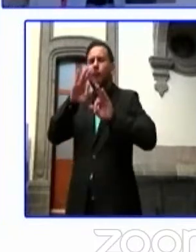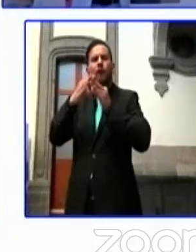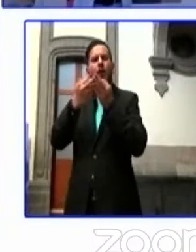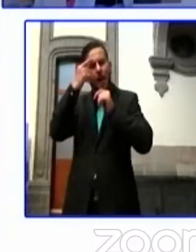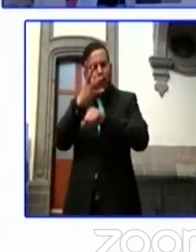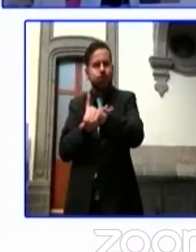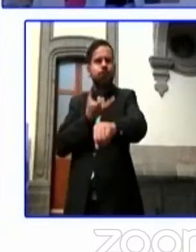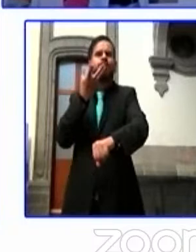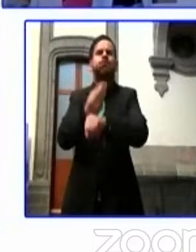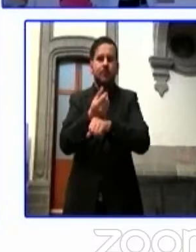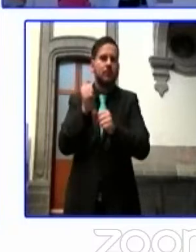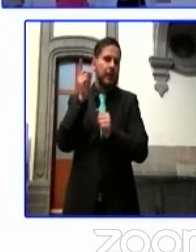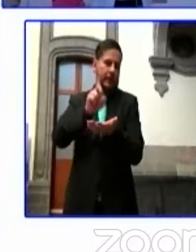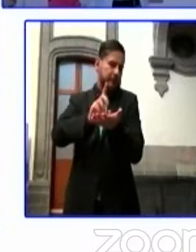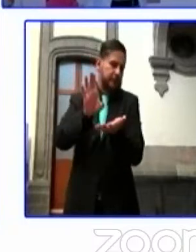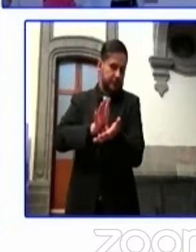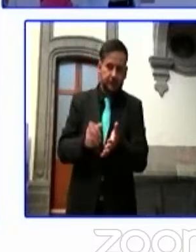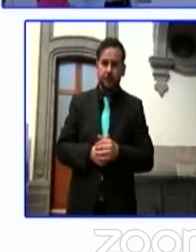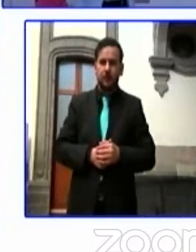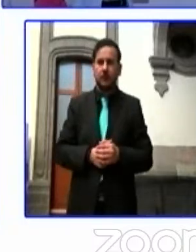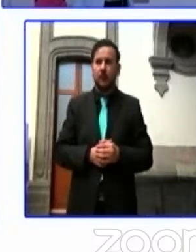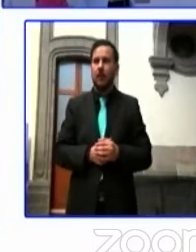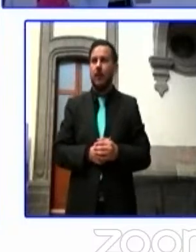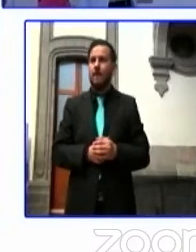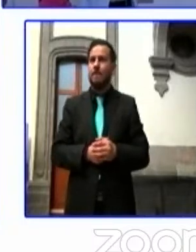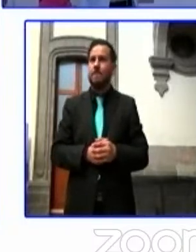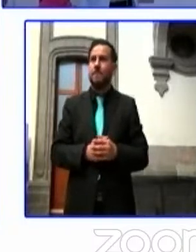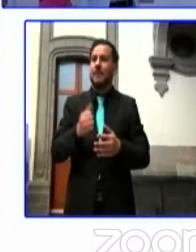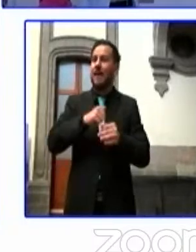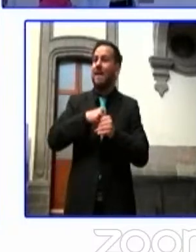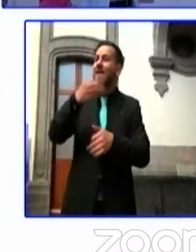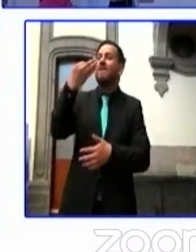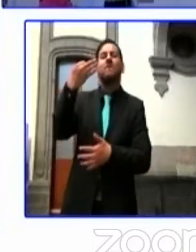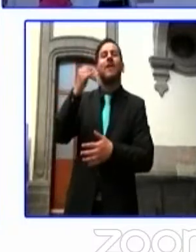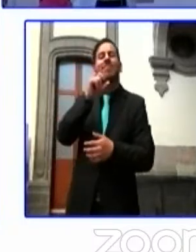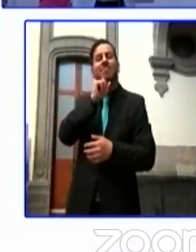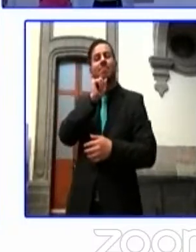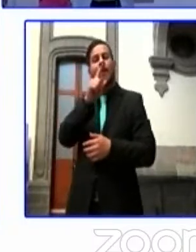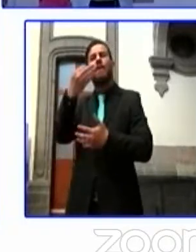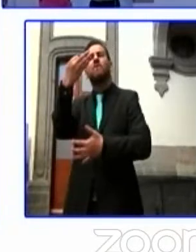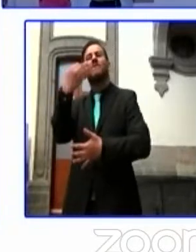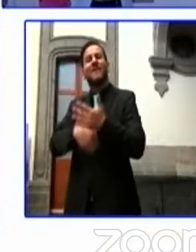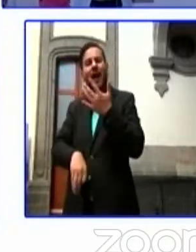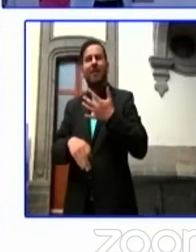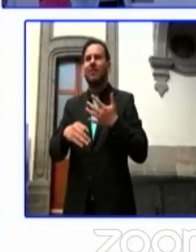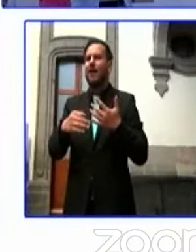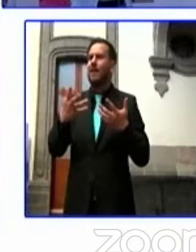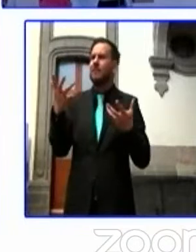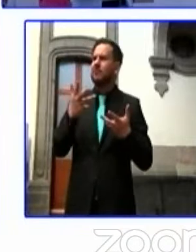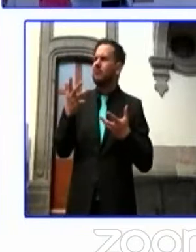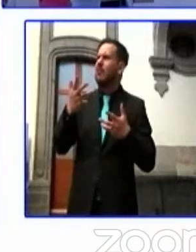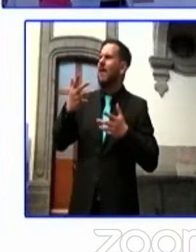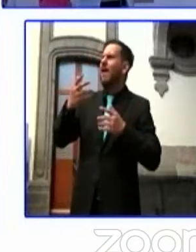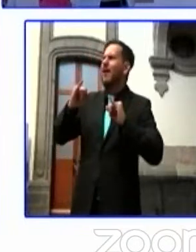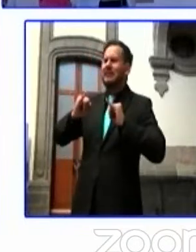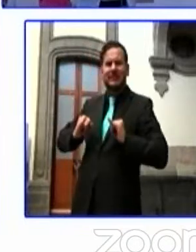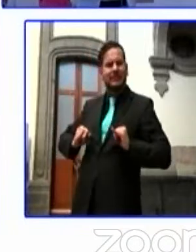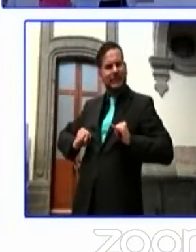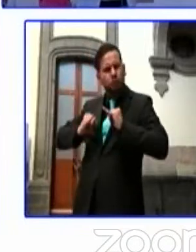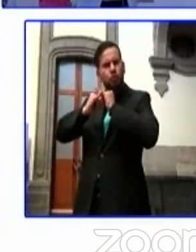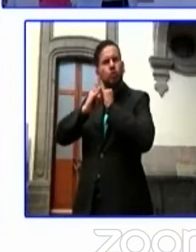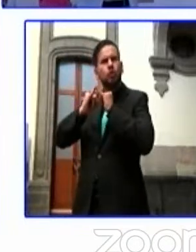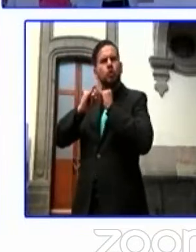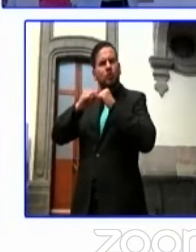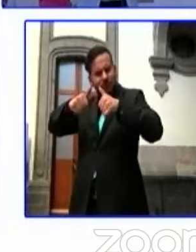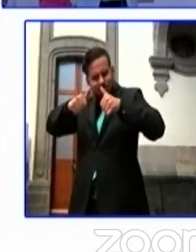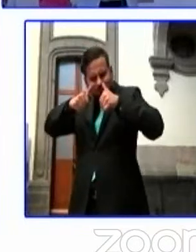También esto nos hace reconocer la falta de tener un órgano, una instancia rectora de la política